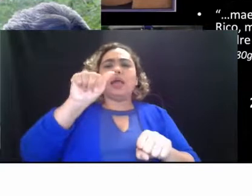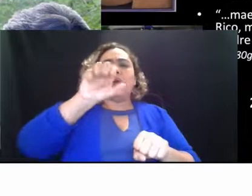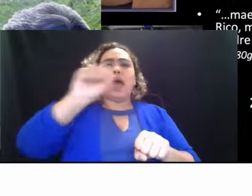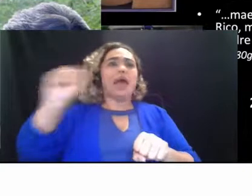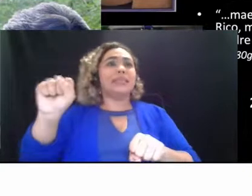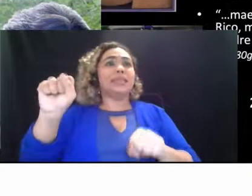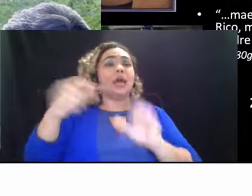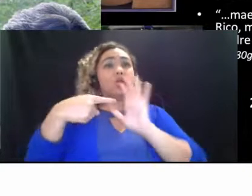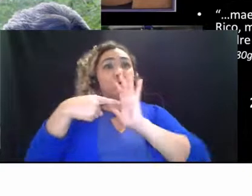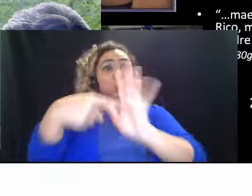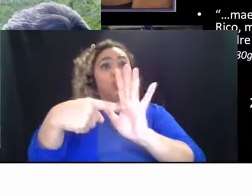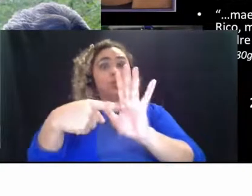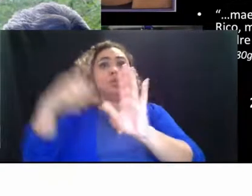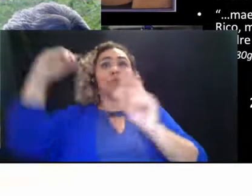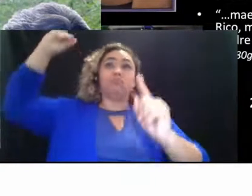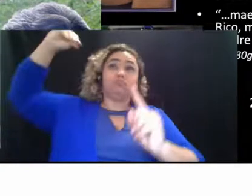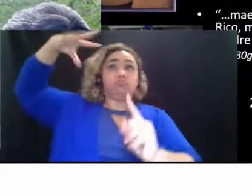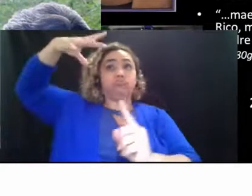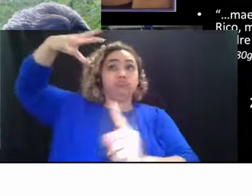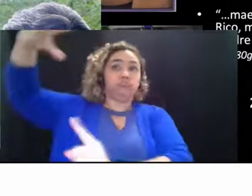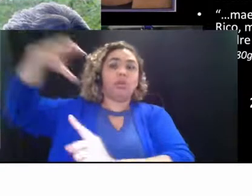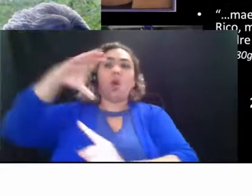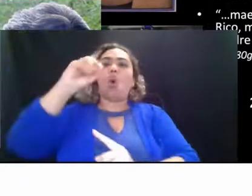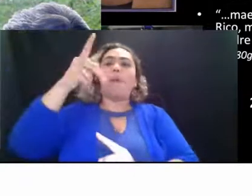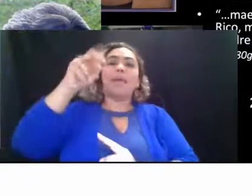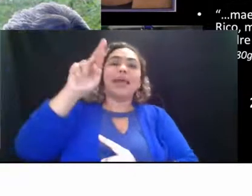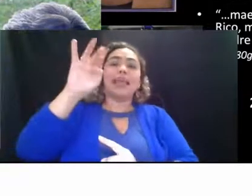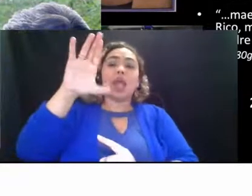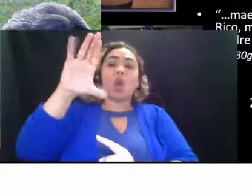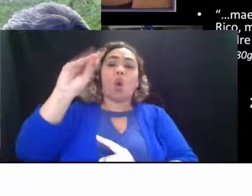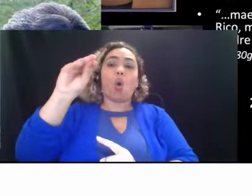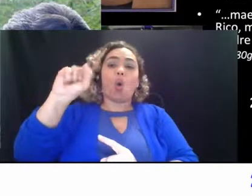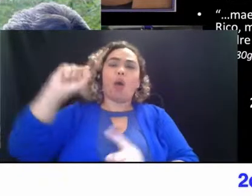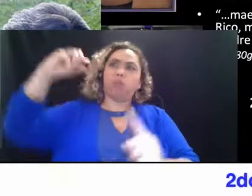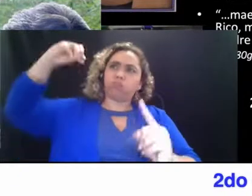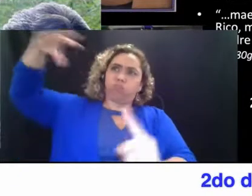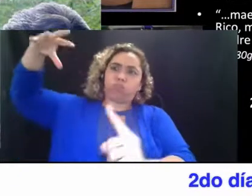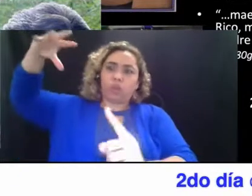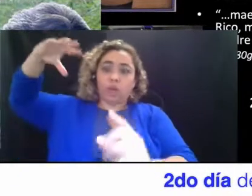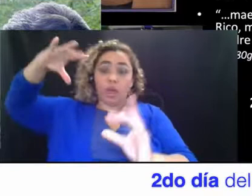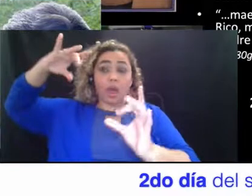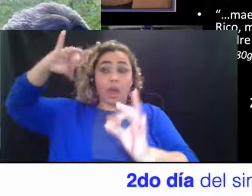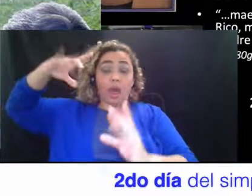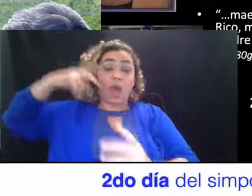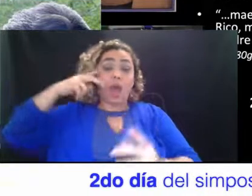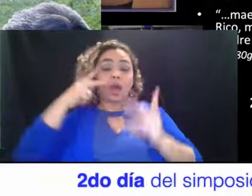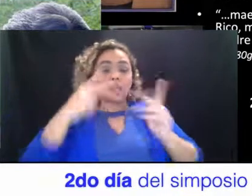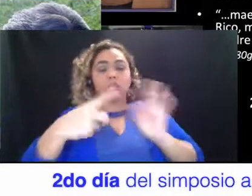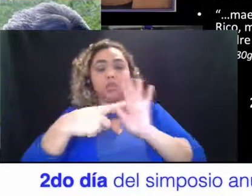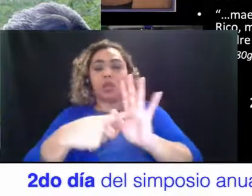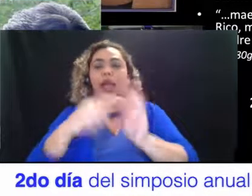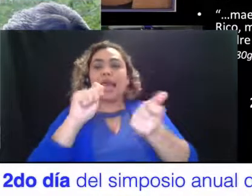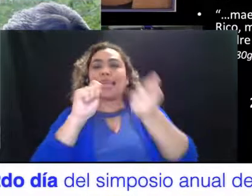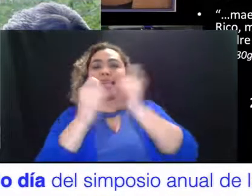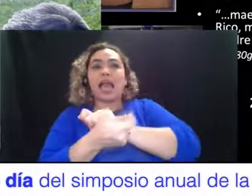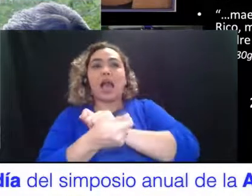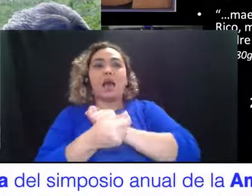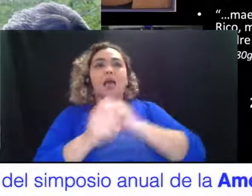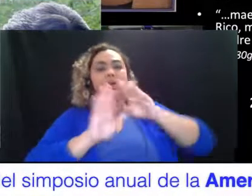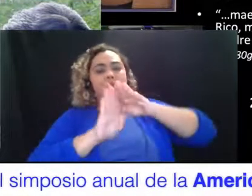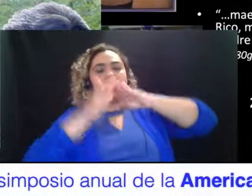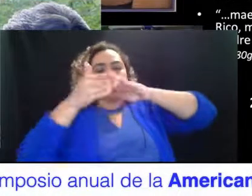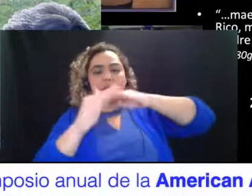imágenes tomadas por el satélite Copernicus Sentinel-1, que revelaron que hubo un cambio en el relieve de la